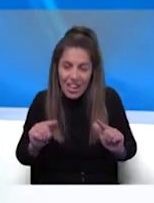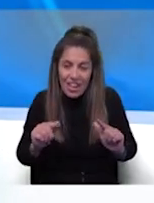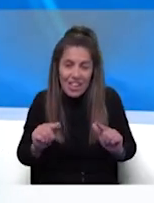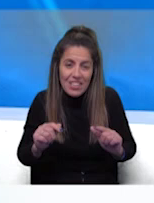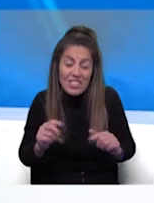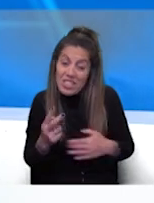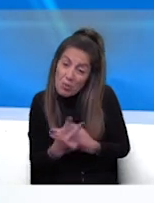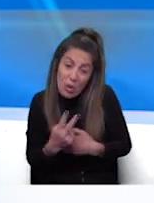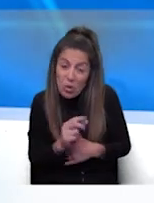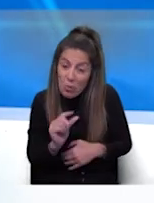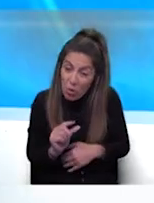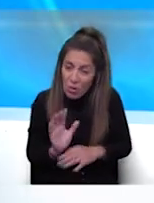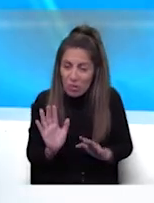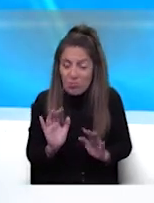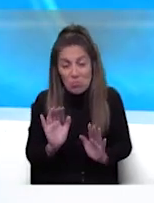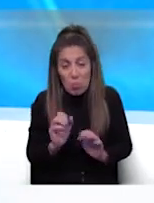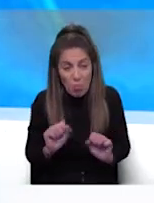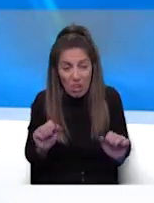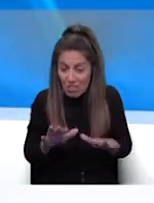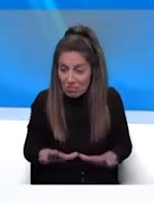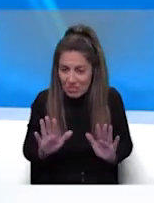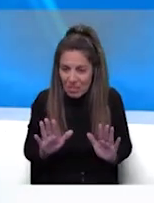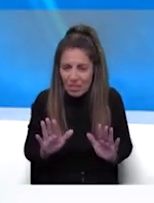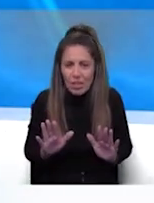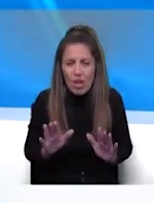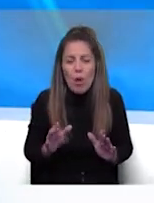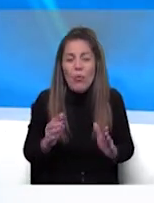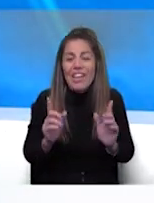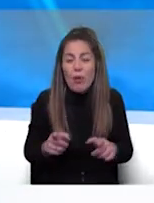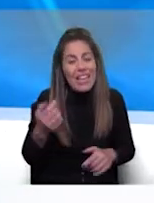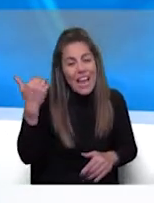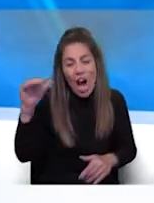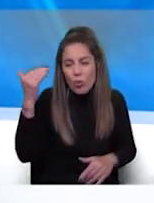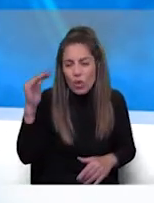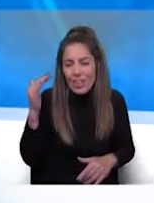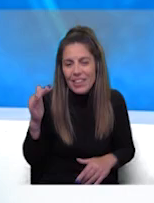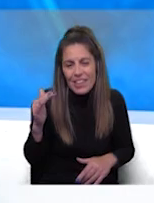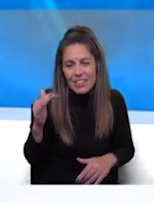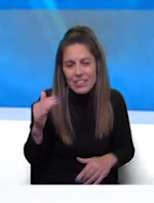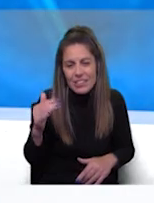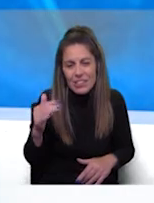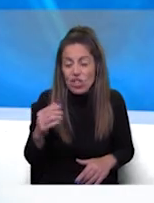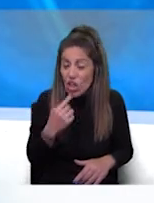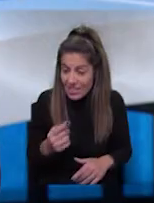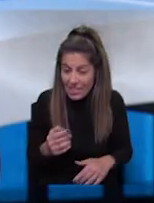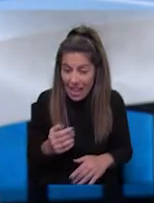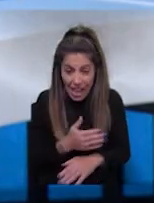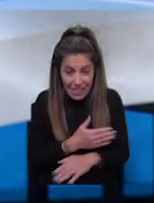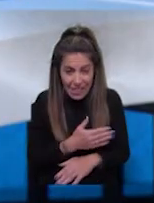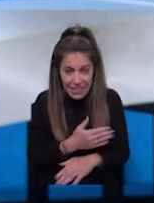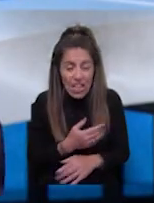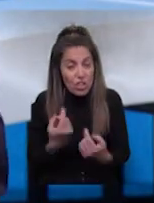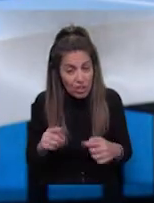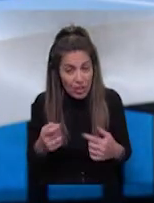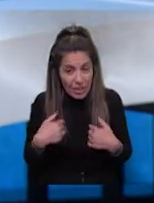cuido un poco y tú, sí, porque además las autoridades, y yo lo decía al principio, es una opinión distinta